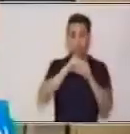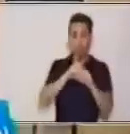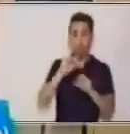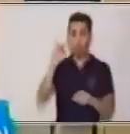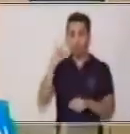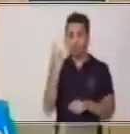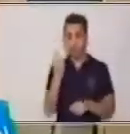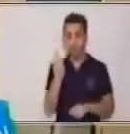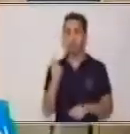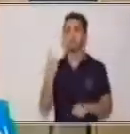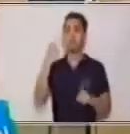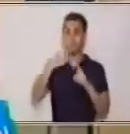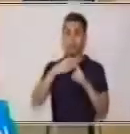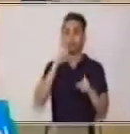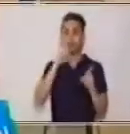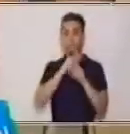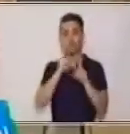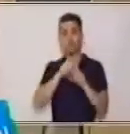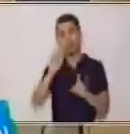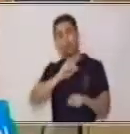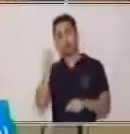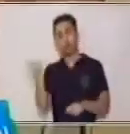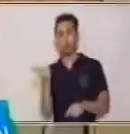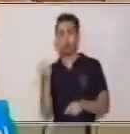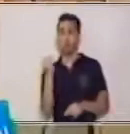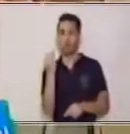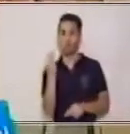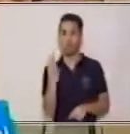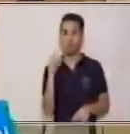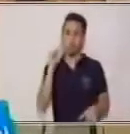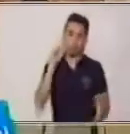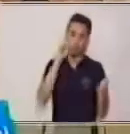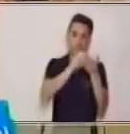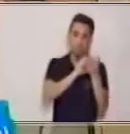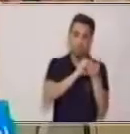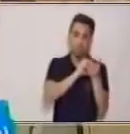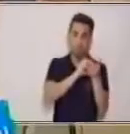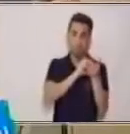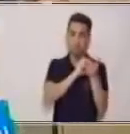un valor diferente en el cual tenemos que aplicarle